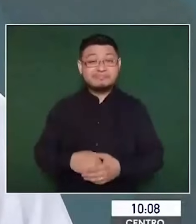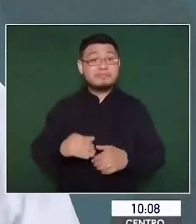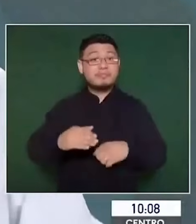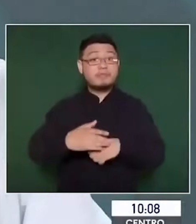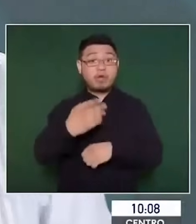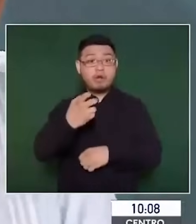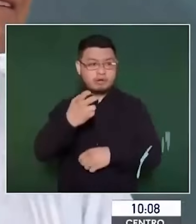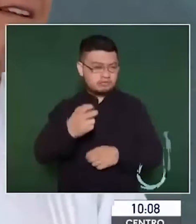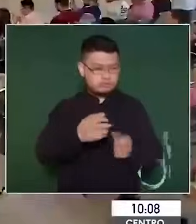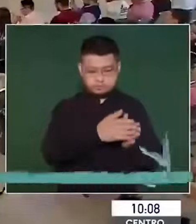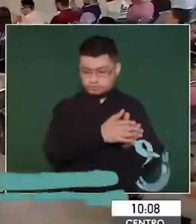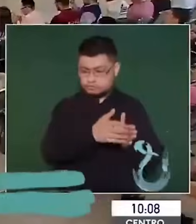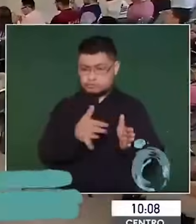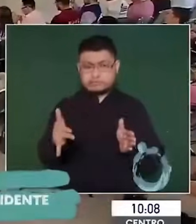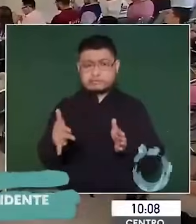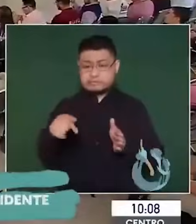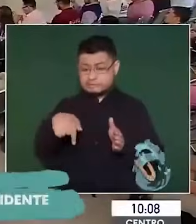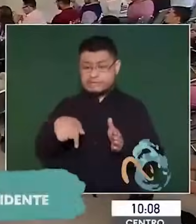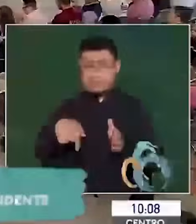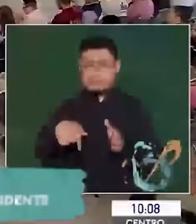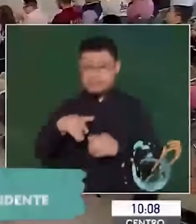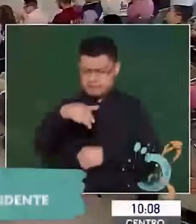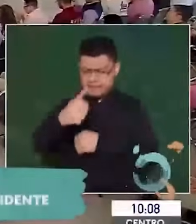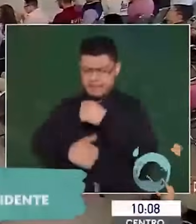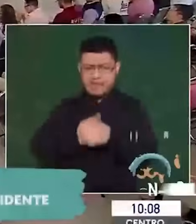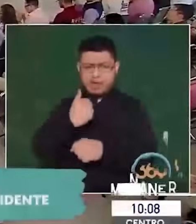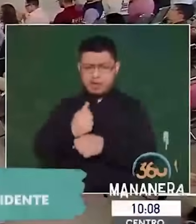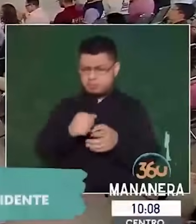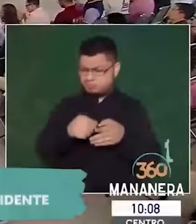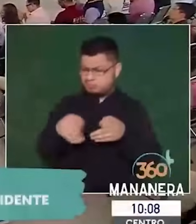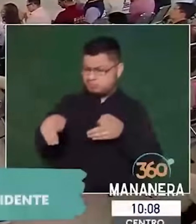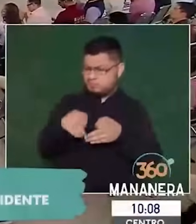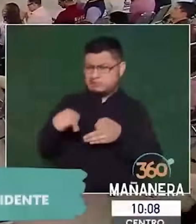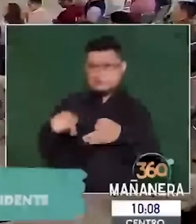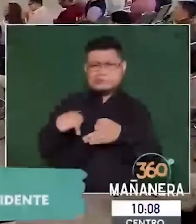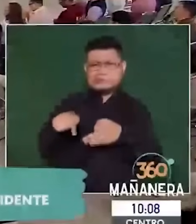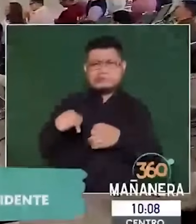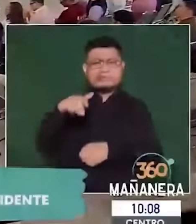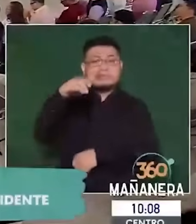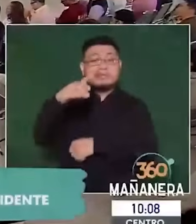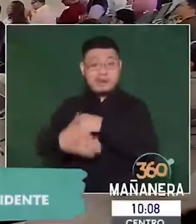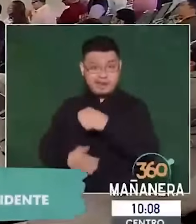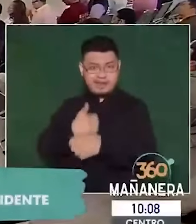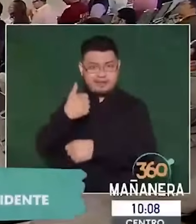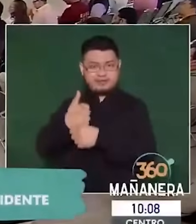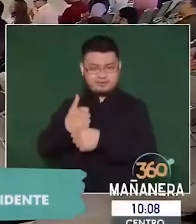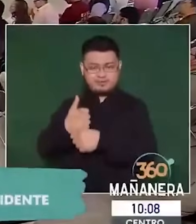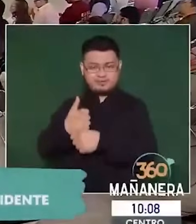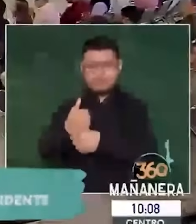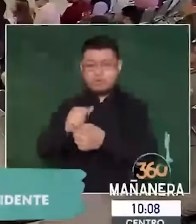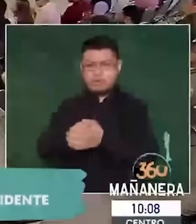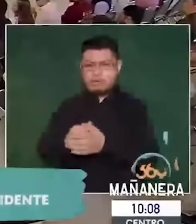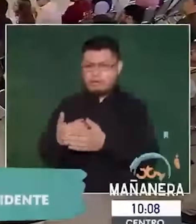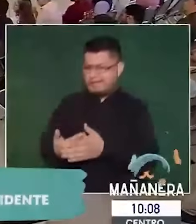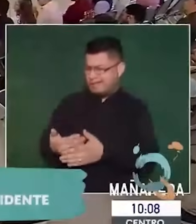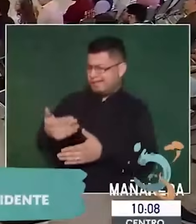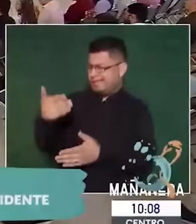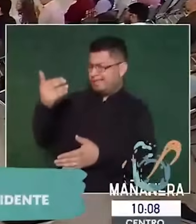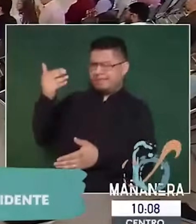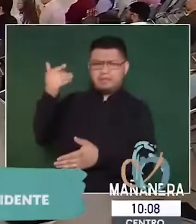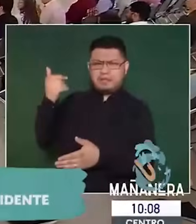En el primer semestre de este año, el sureste, como no había sucedido,